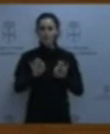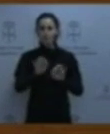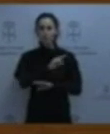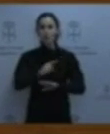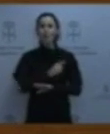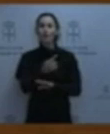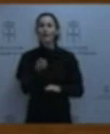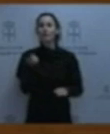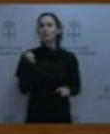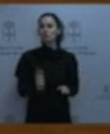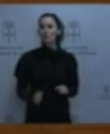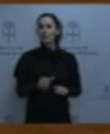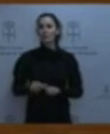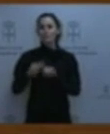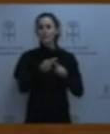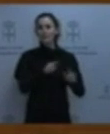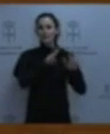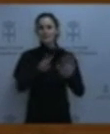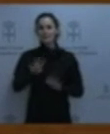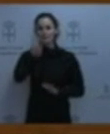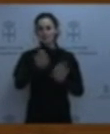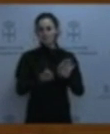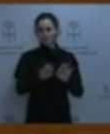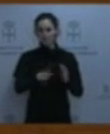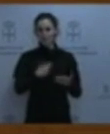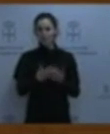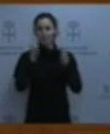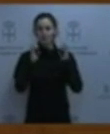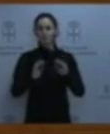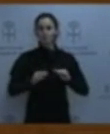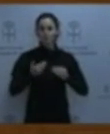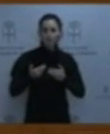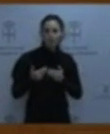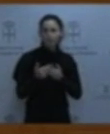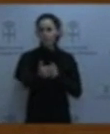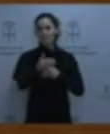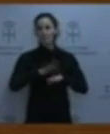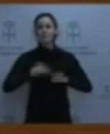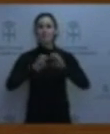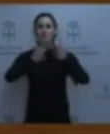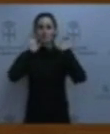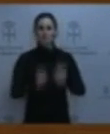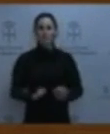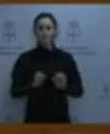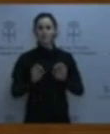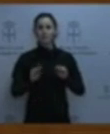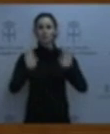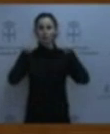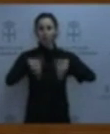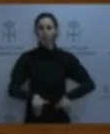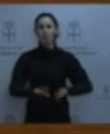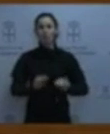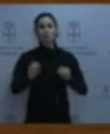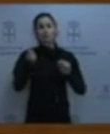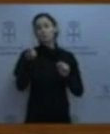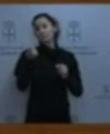salarios que ronda, que media el 79% y extendiendo a futuro esta rebaja de condiciones de jornada y de salarios